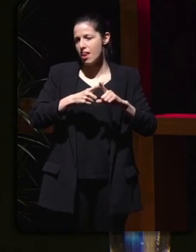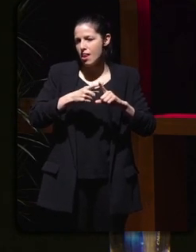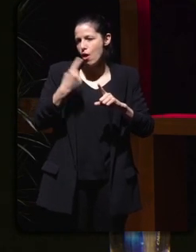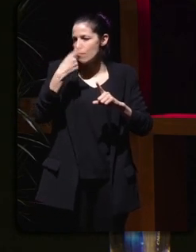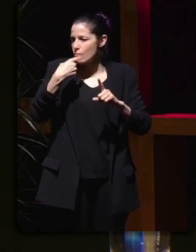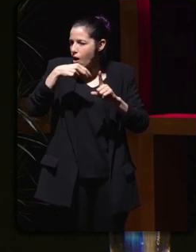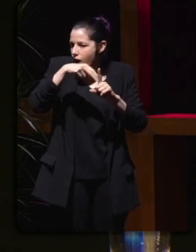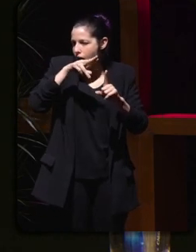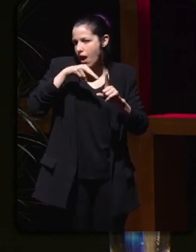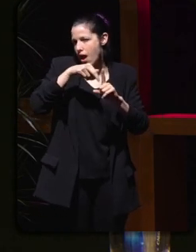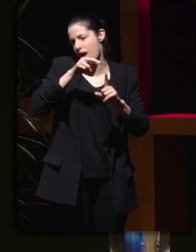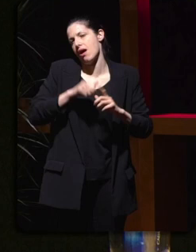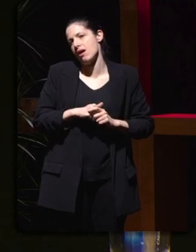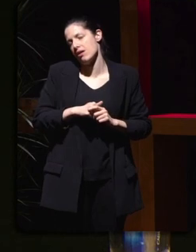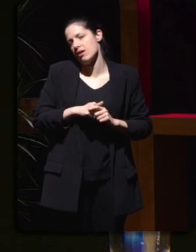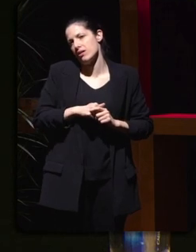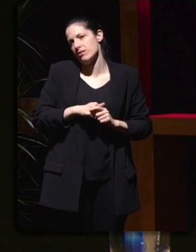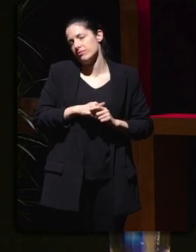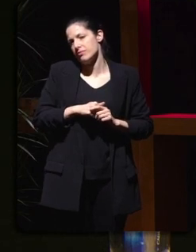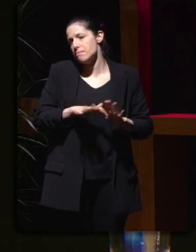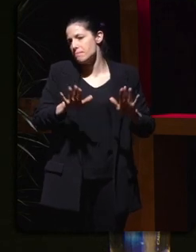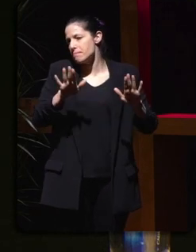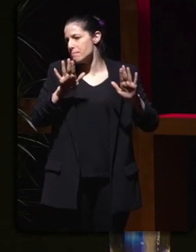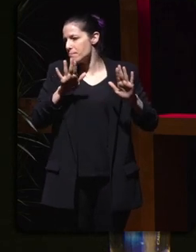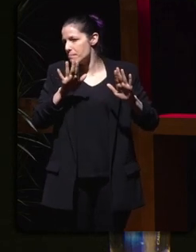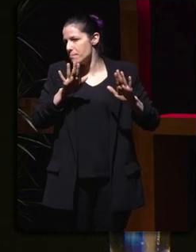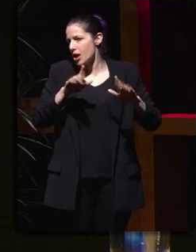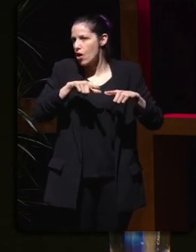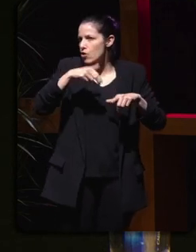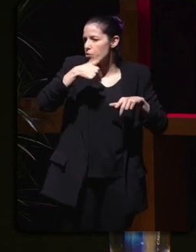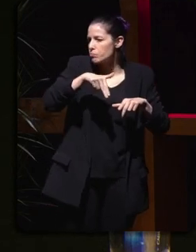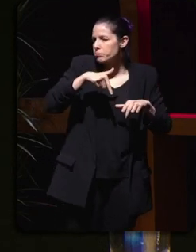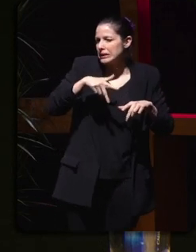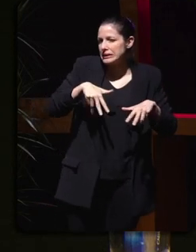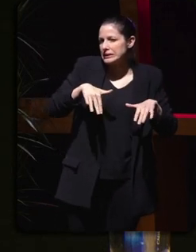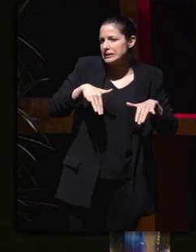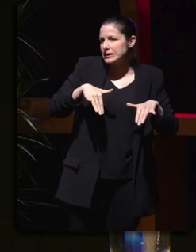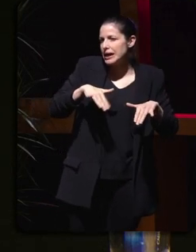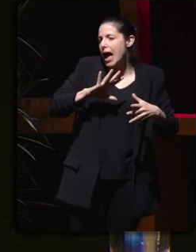pene incluso cuando el cunilingus se aplicaba